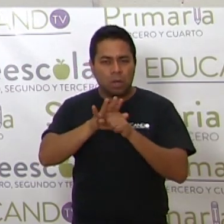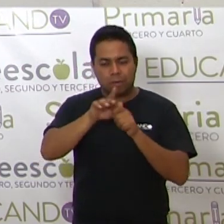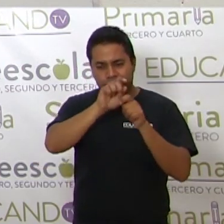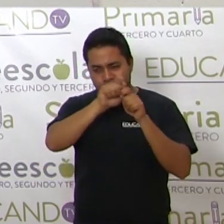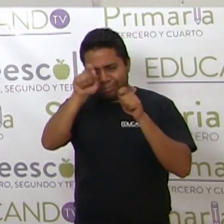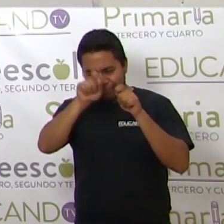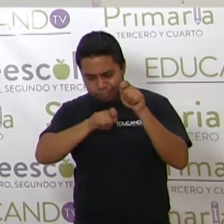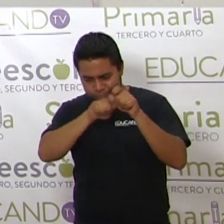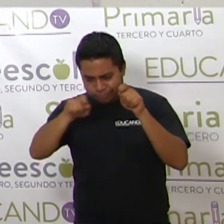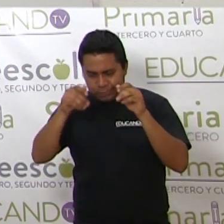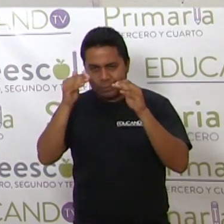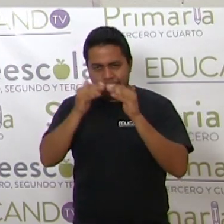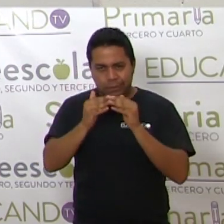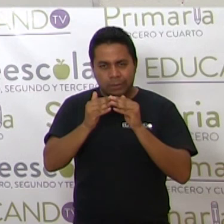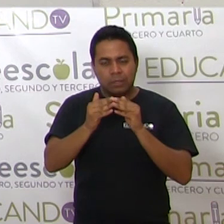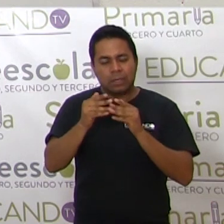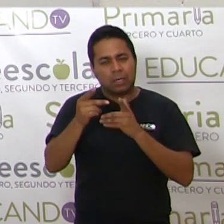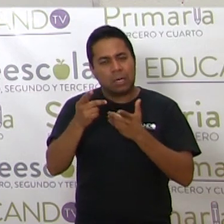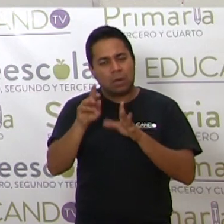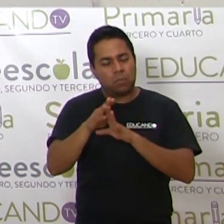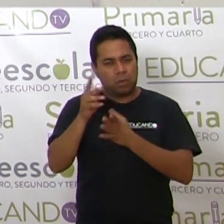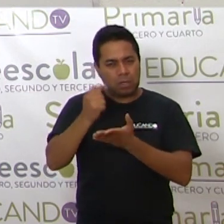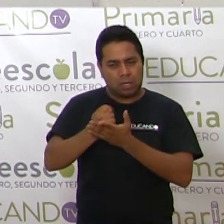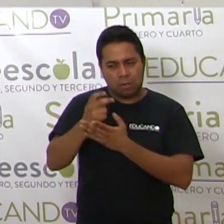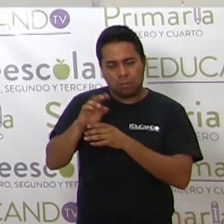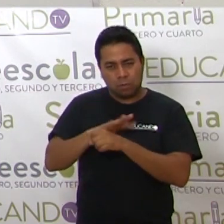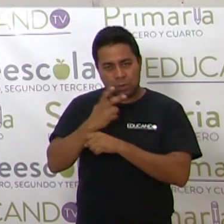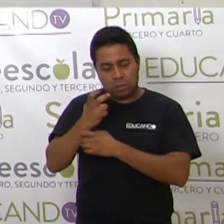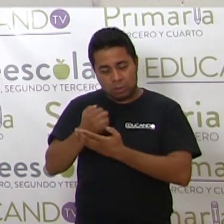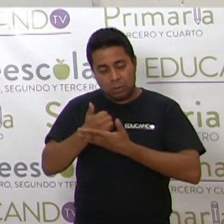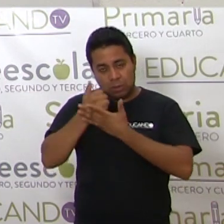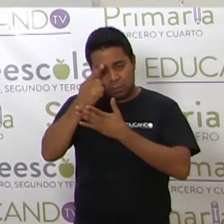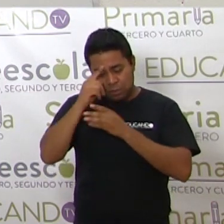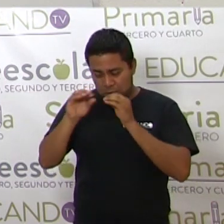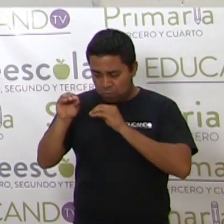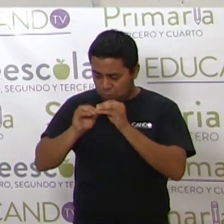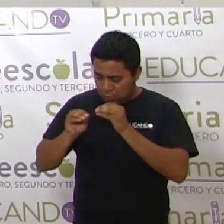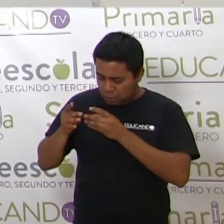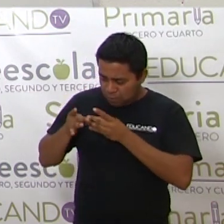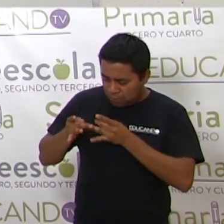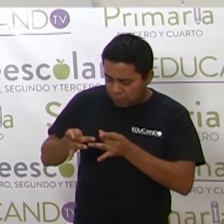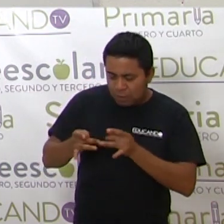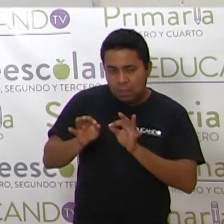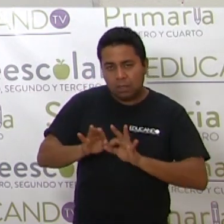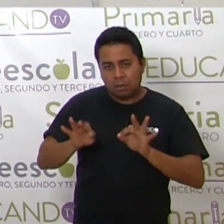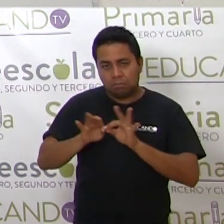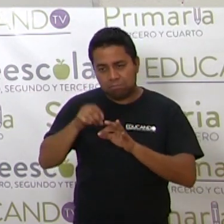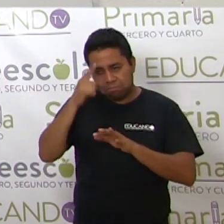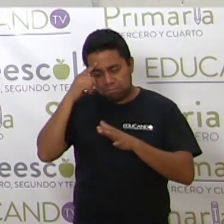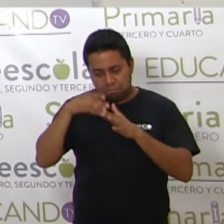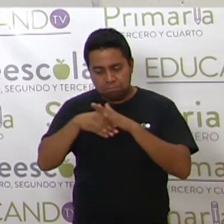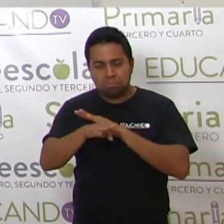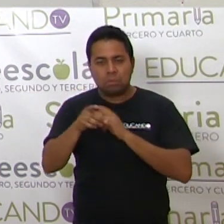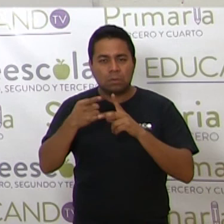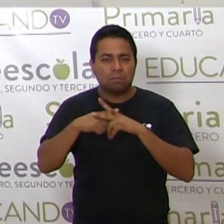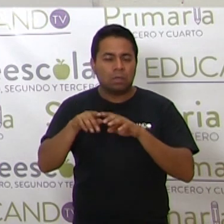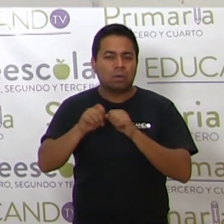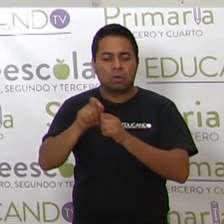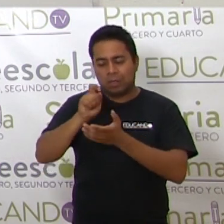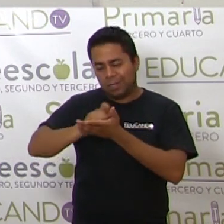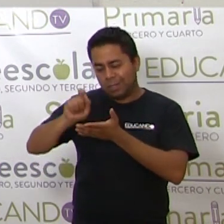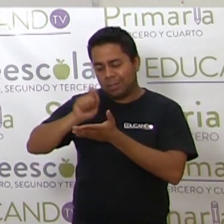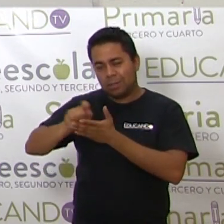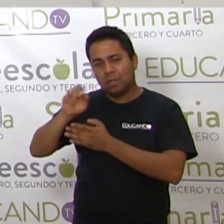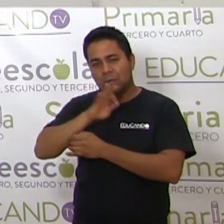casa porque con eso estamos trabajando su motricidad fina necesaria para acceder a la escritura